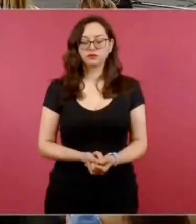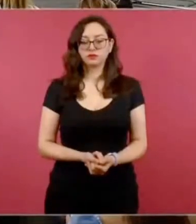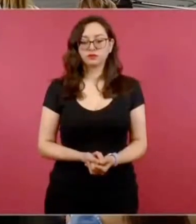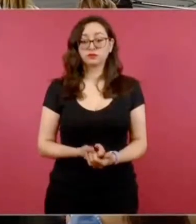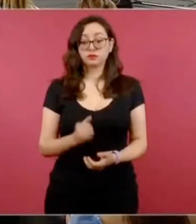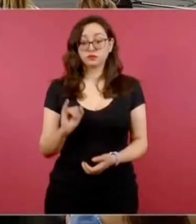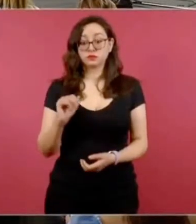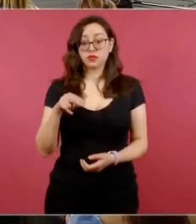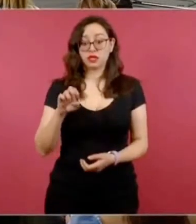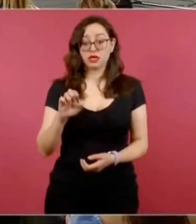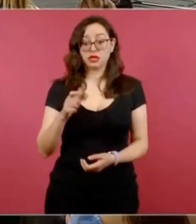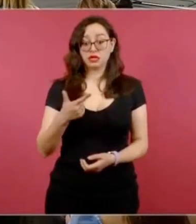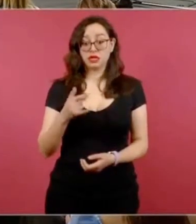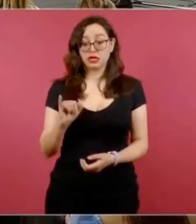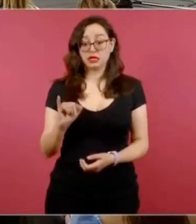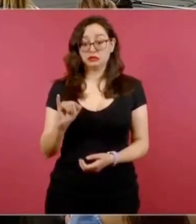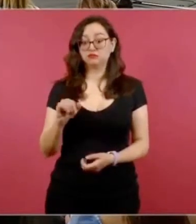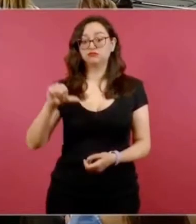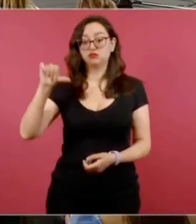INEGI, hoy.